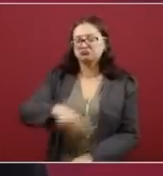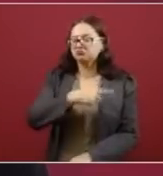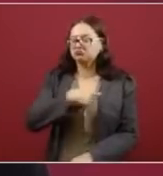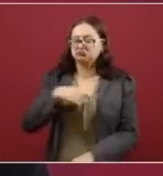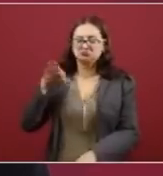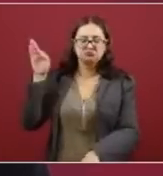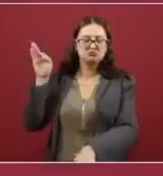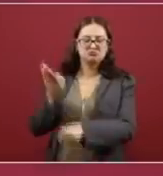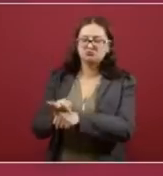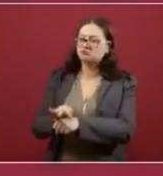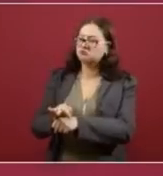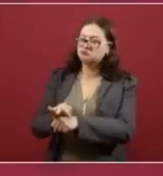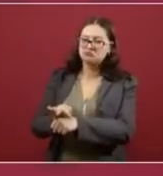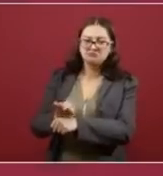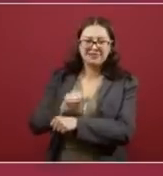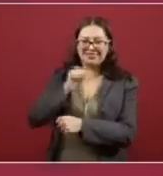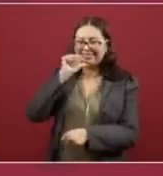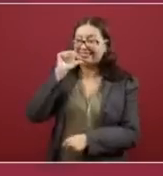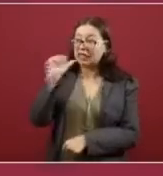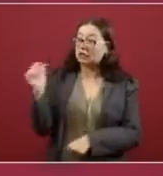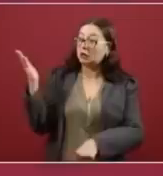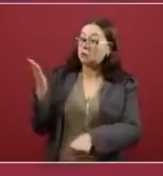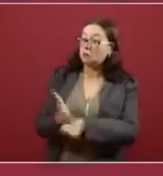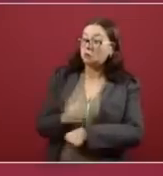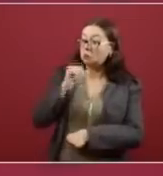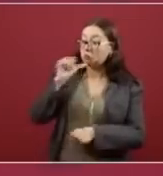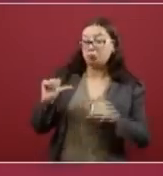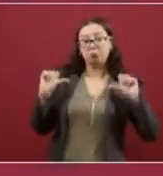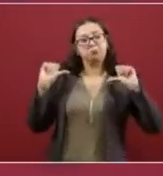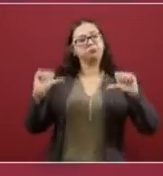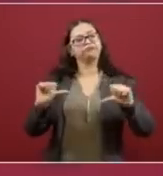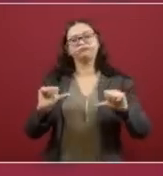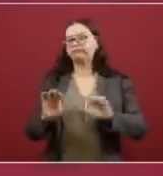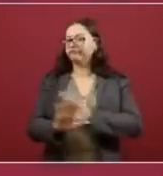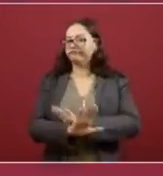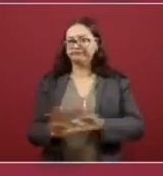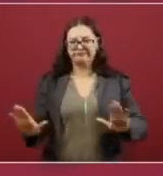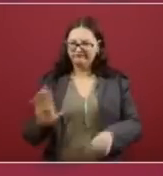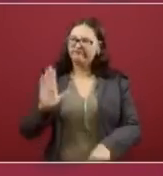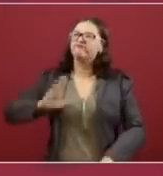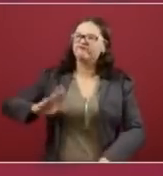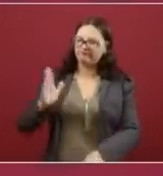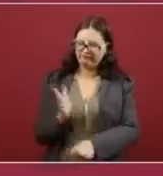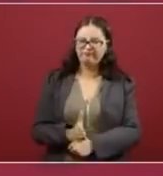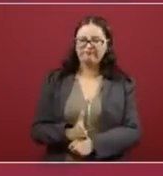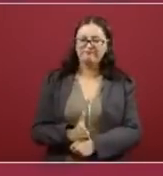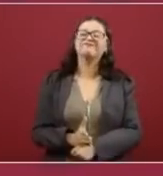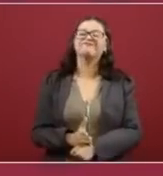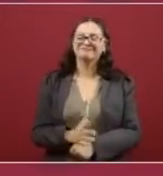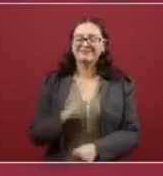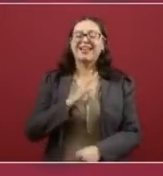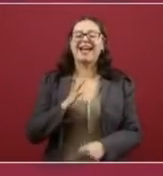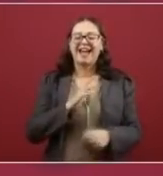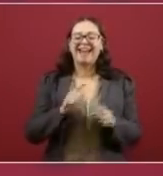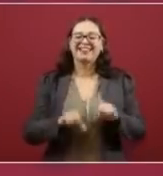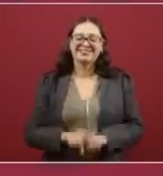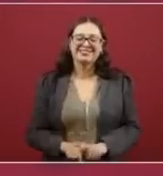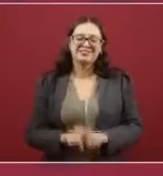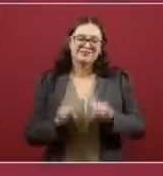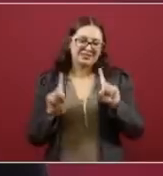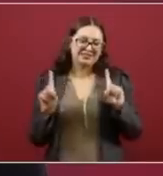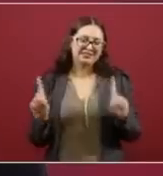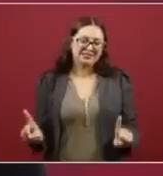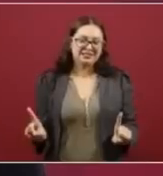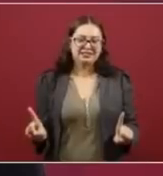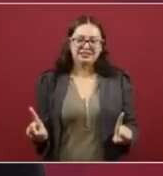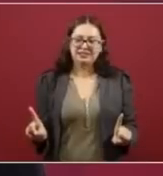impunidad en conferencia matutina este 25 de marzo el mandatario enfatizó que si bien se protegerá a este sector de la población